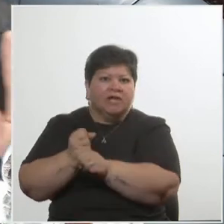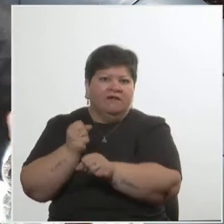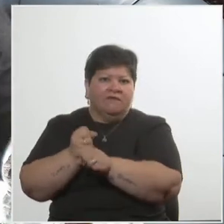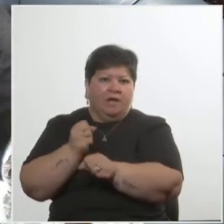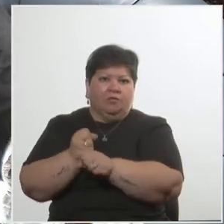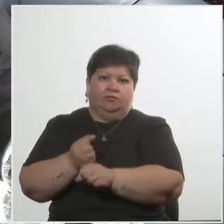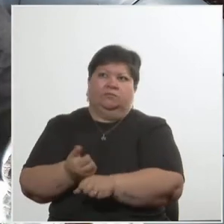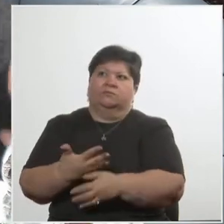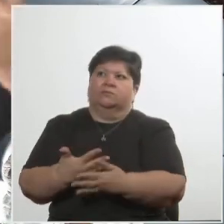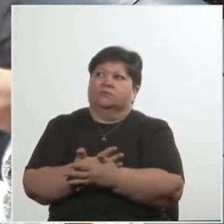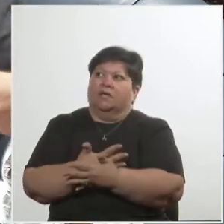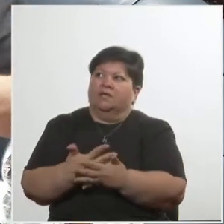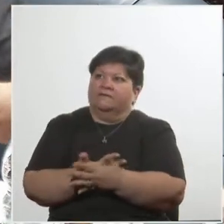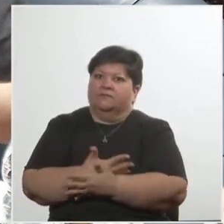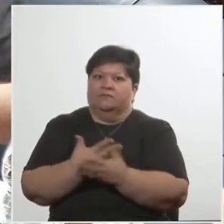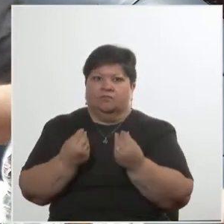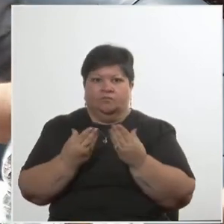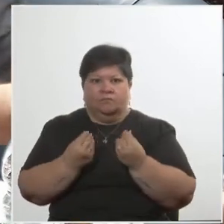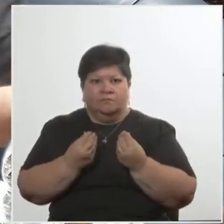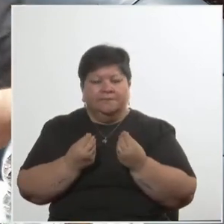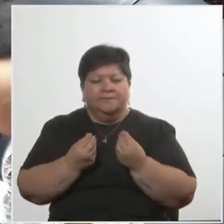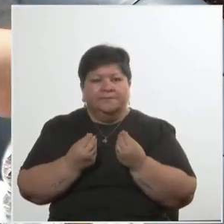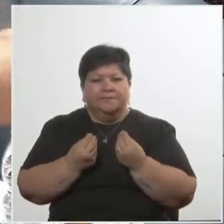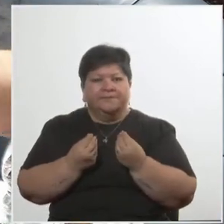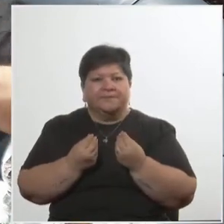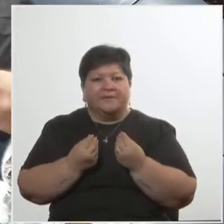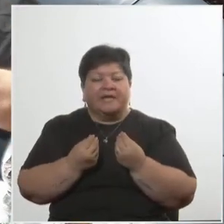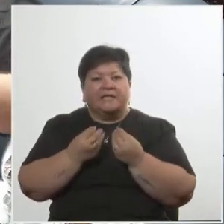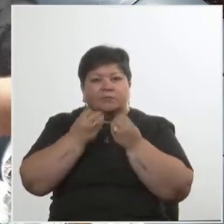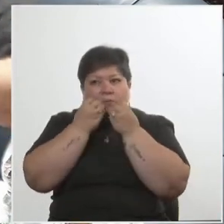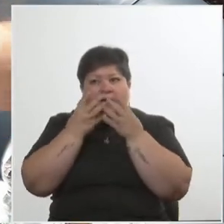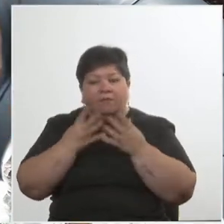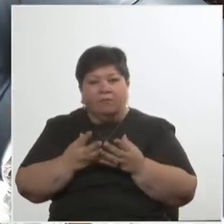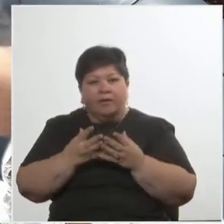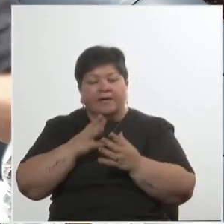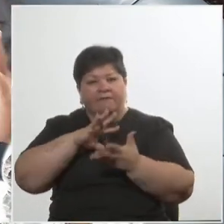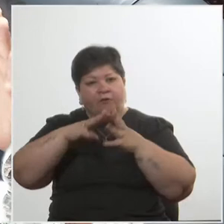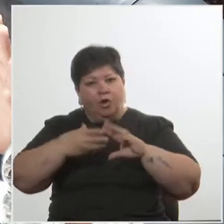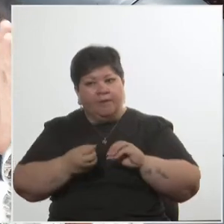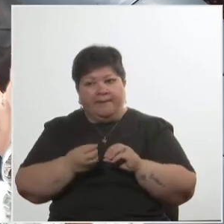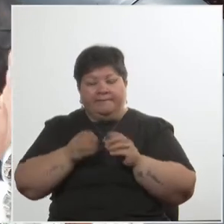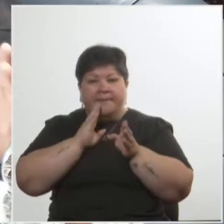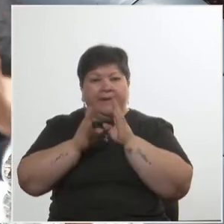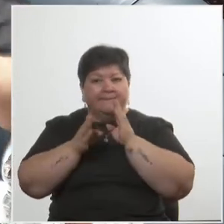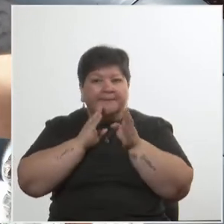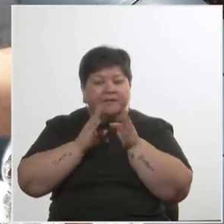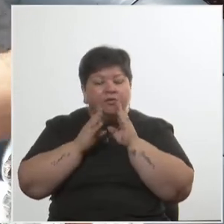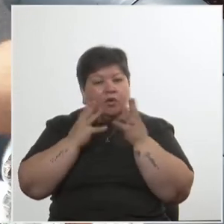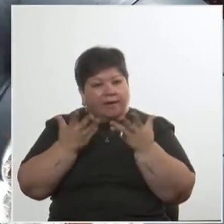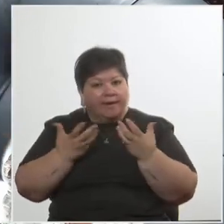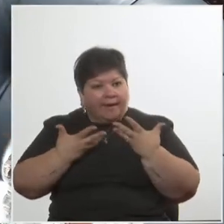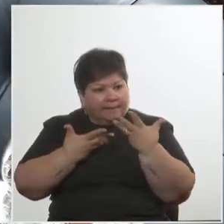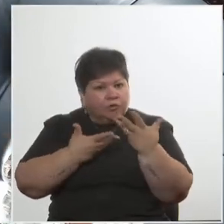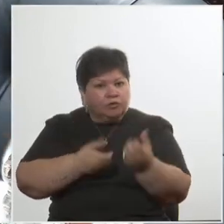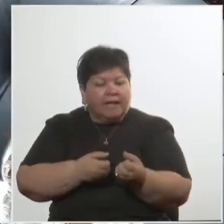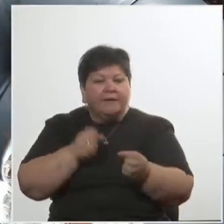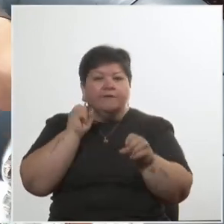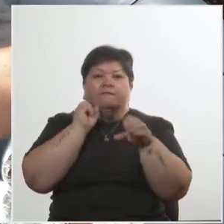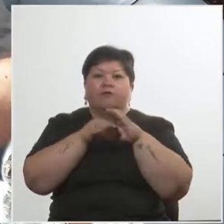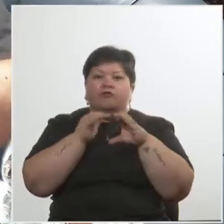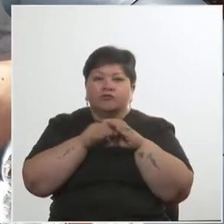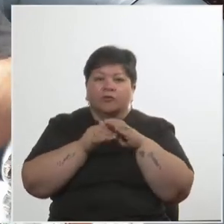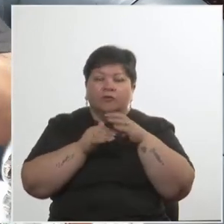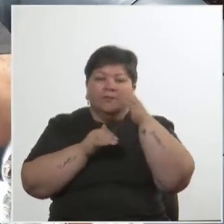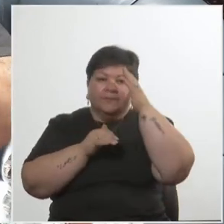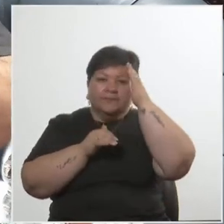sacrificio potentes me parece que es de es una buena señal que el parlamento intente marcar la cancha también diciendo bueno el fondo tiene que